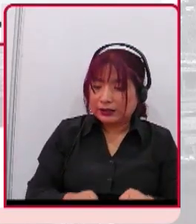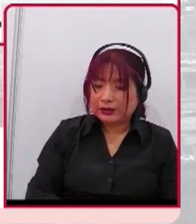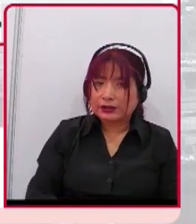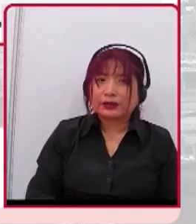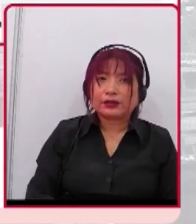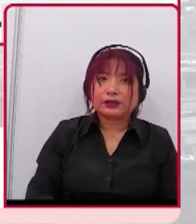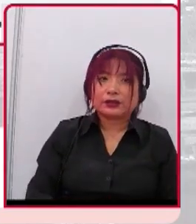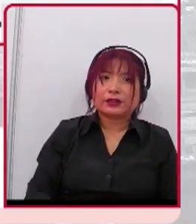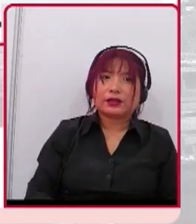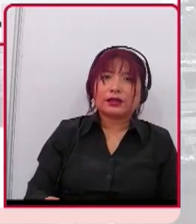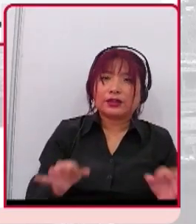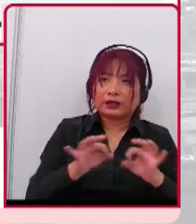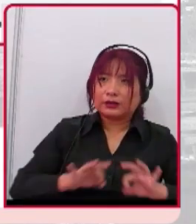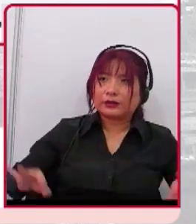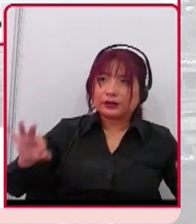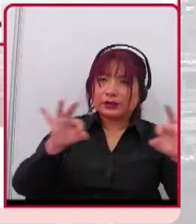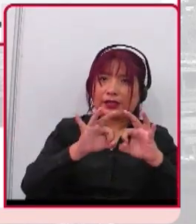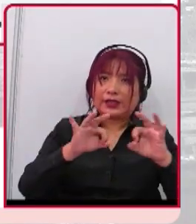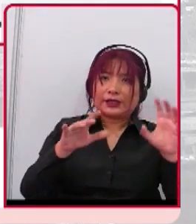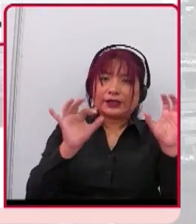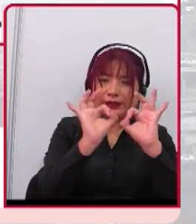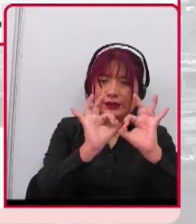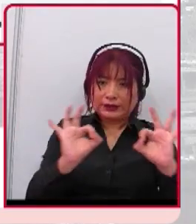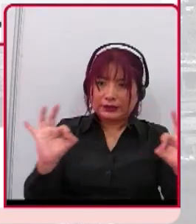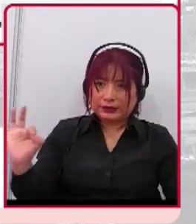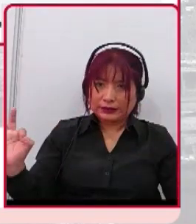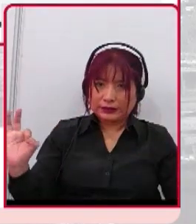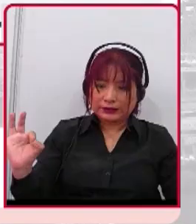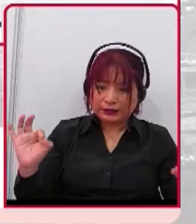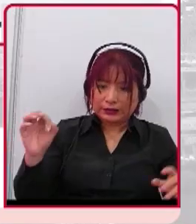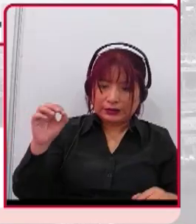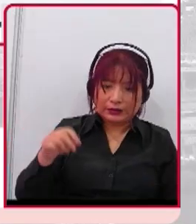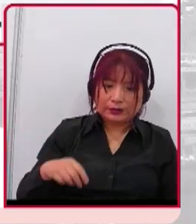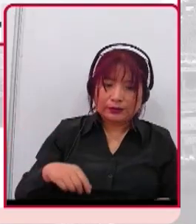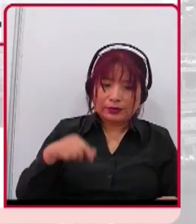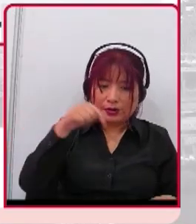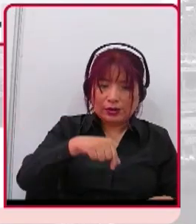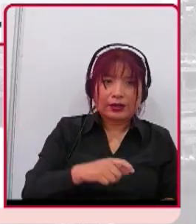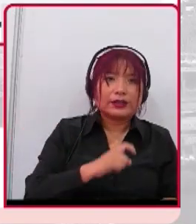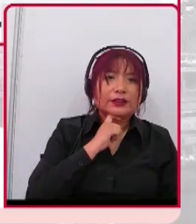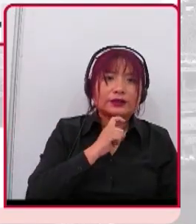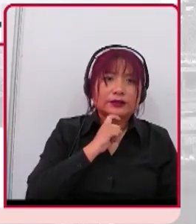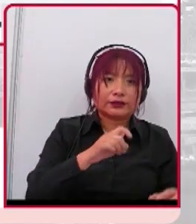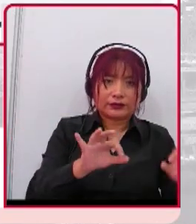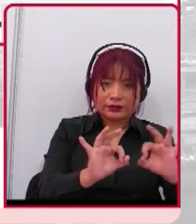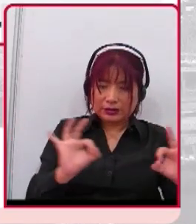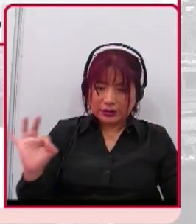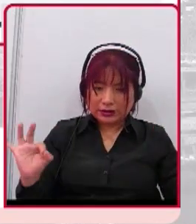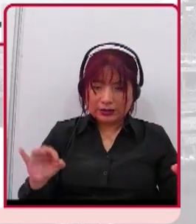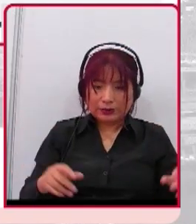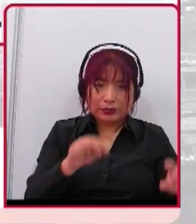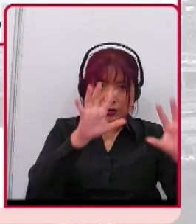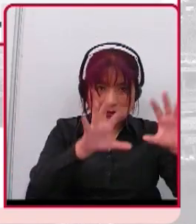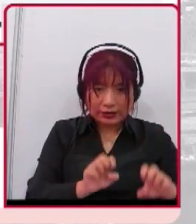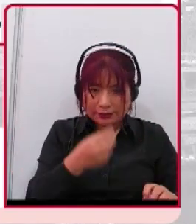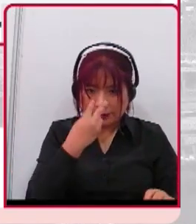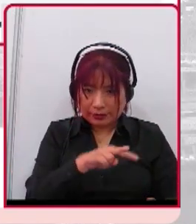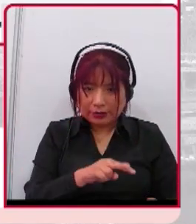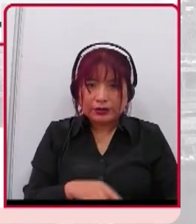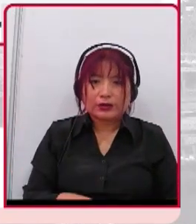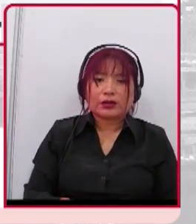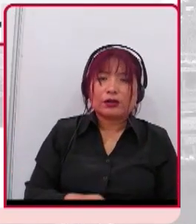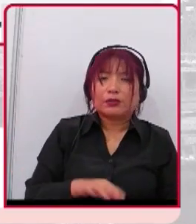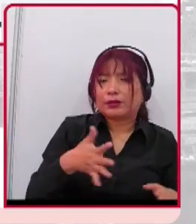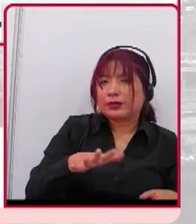de concentrado. Definitivamente nuestra calidad de concentrado que hemos evaluado ha sido alrededor de 47